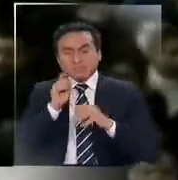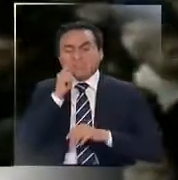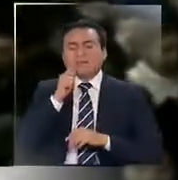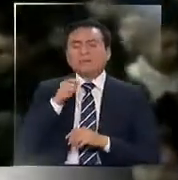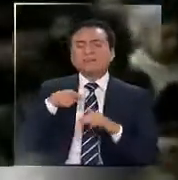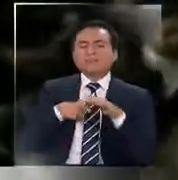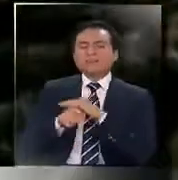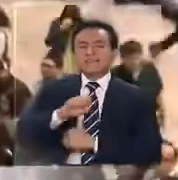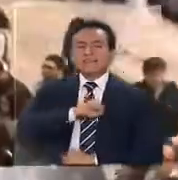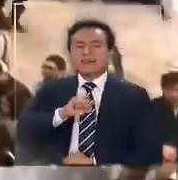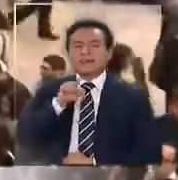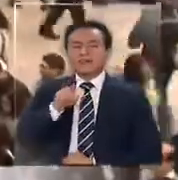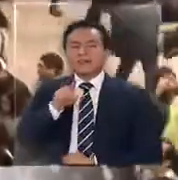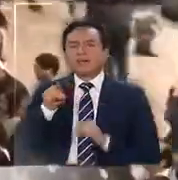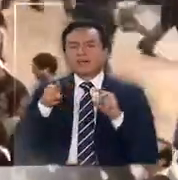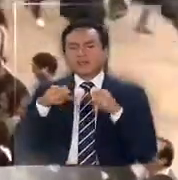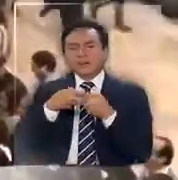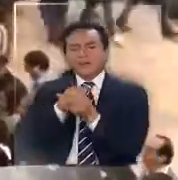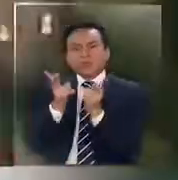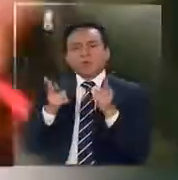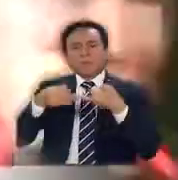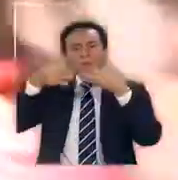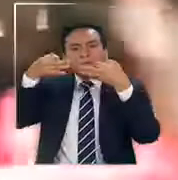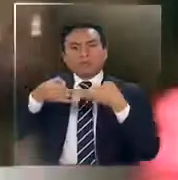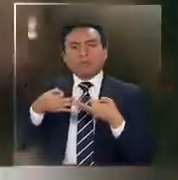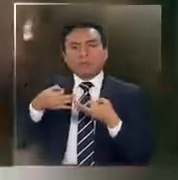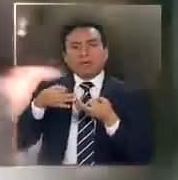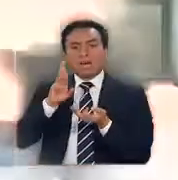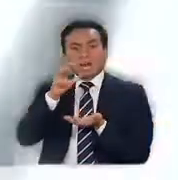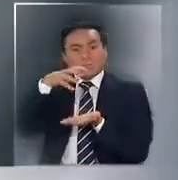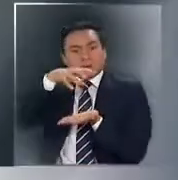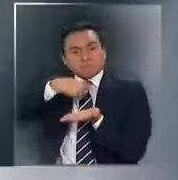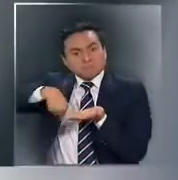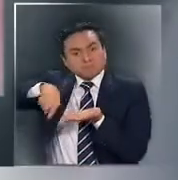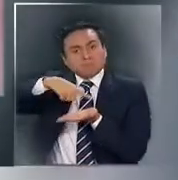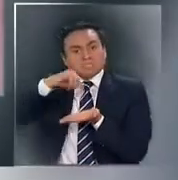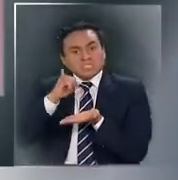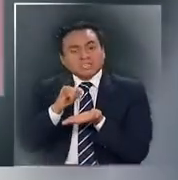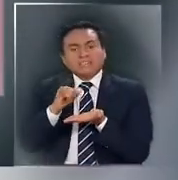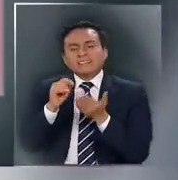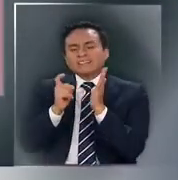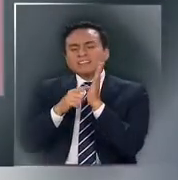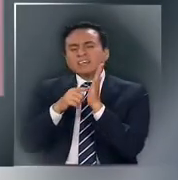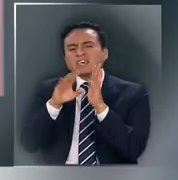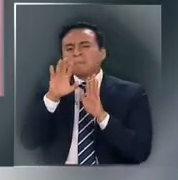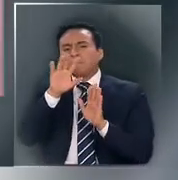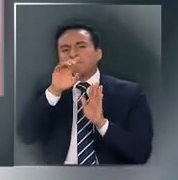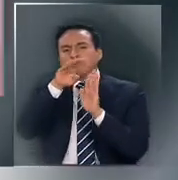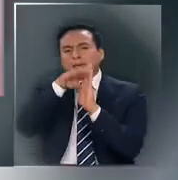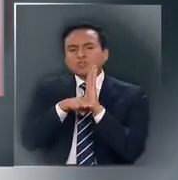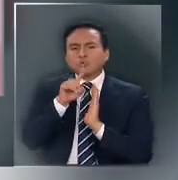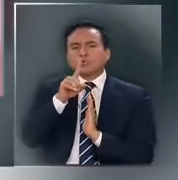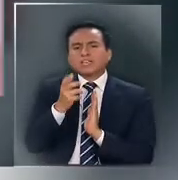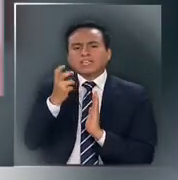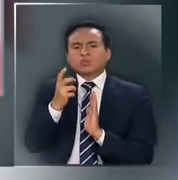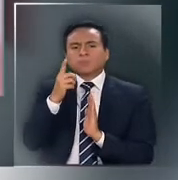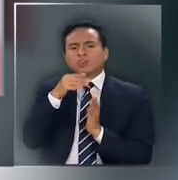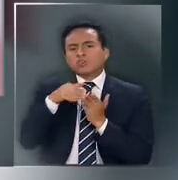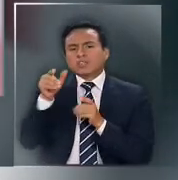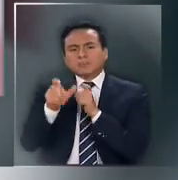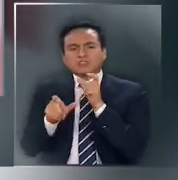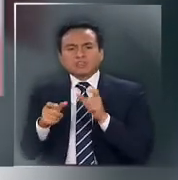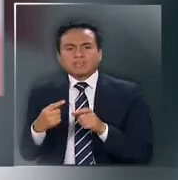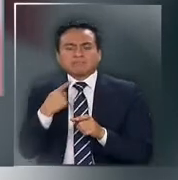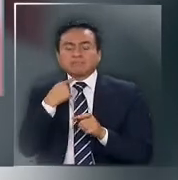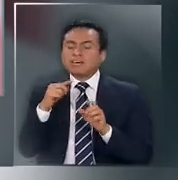de Santiago, sigue siendo el espacio público más seguro de la región metropolitana, con una tasa de menos de un delito por millón de